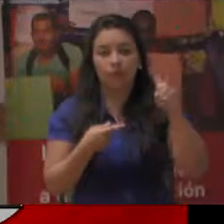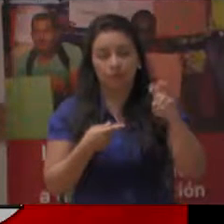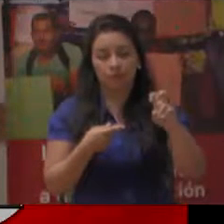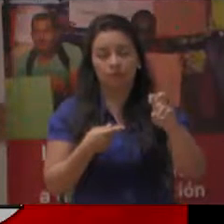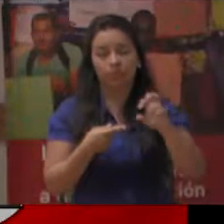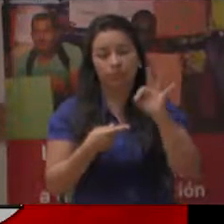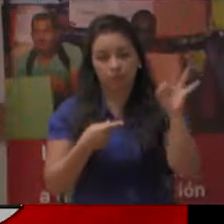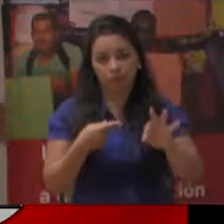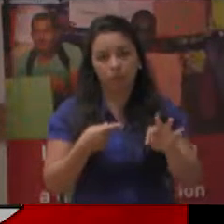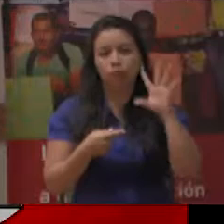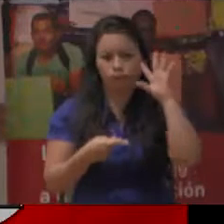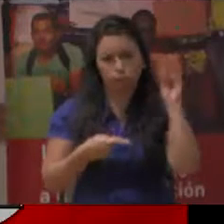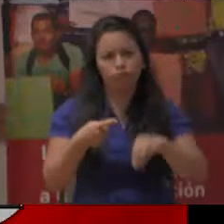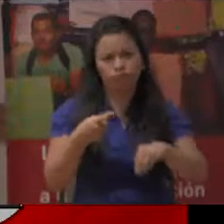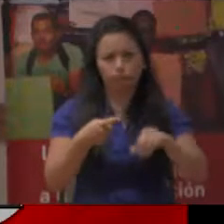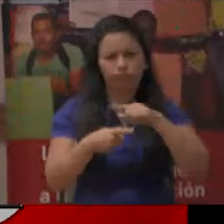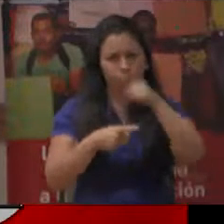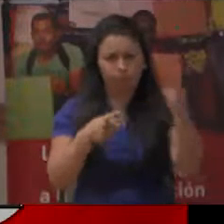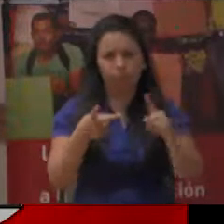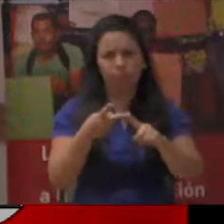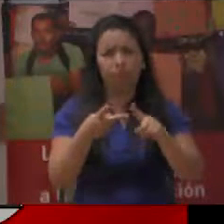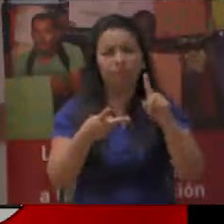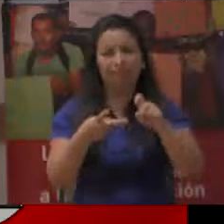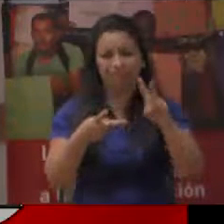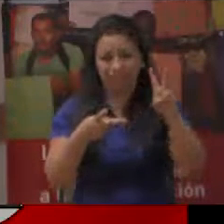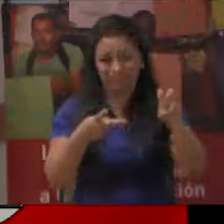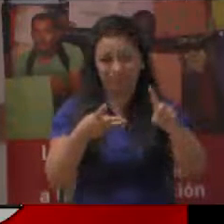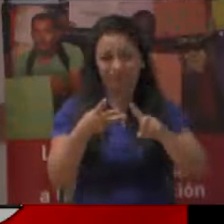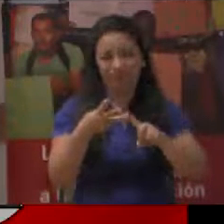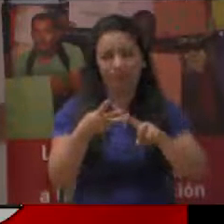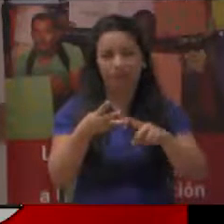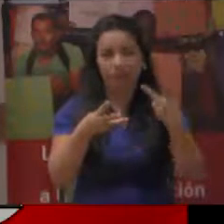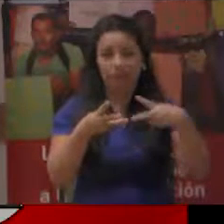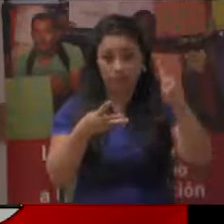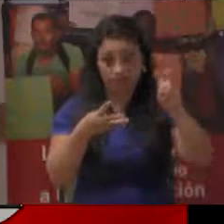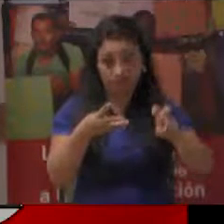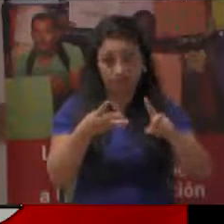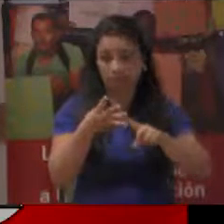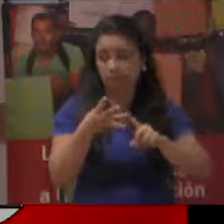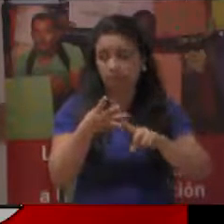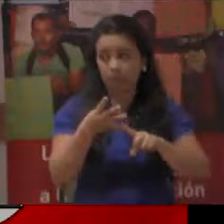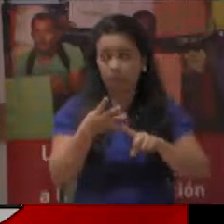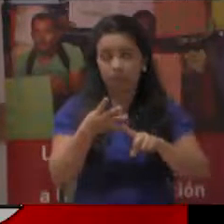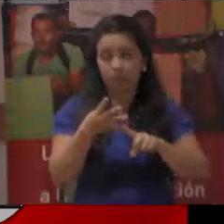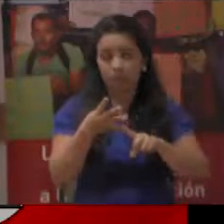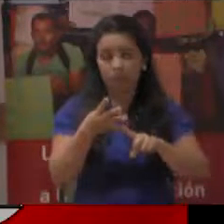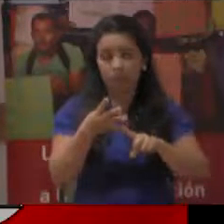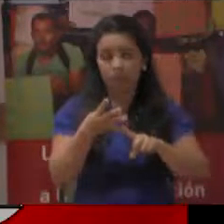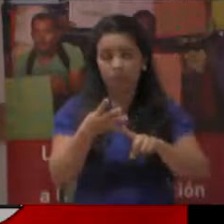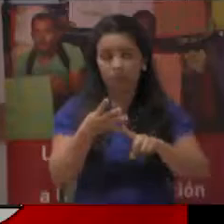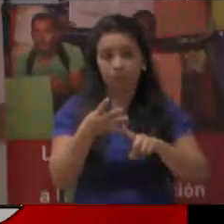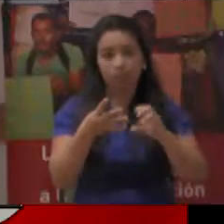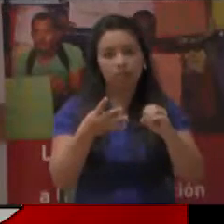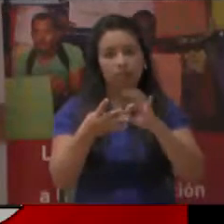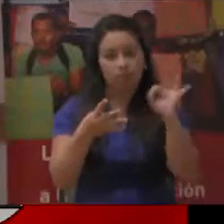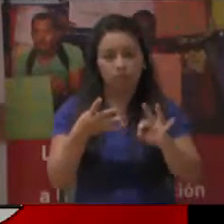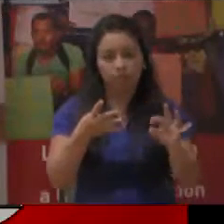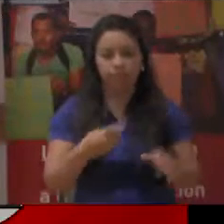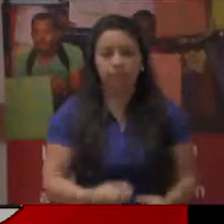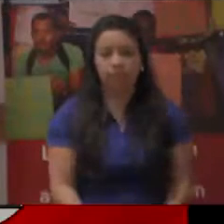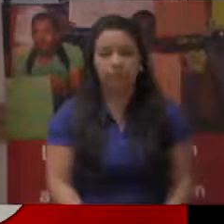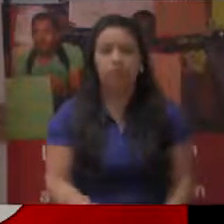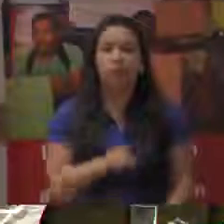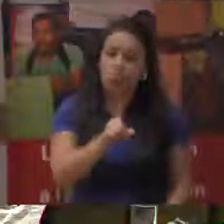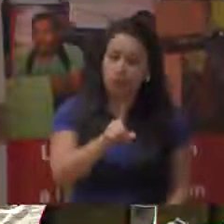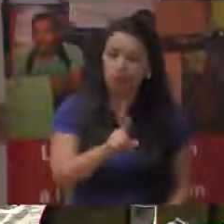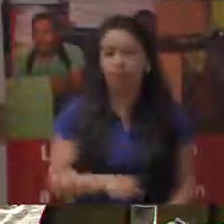17% totalmente de acuerdo 67%, en desacuerdo 17%, totalmente en desacuerdo 0%. Una